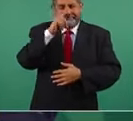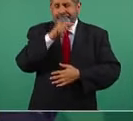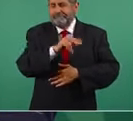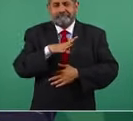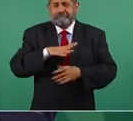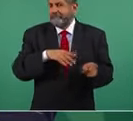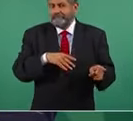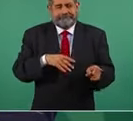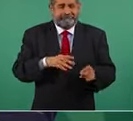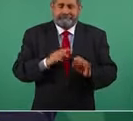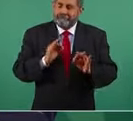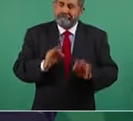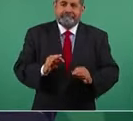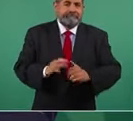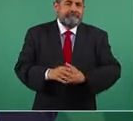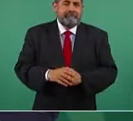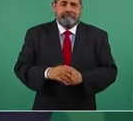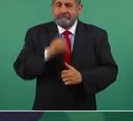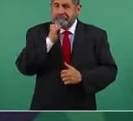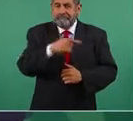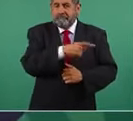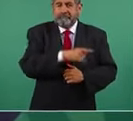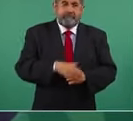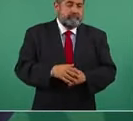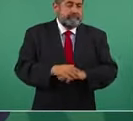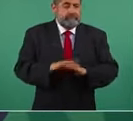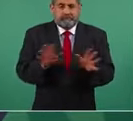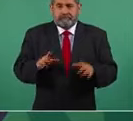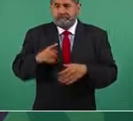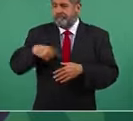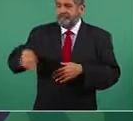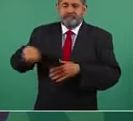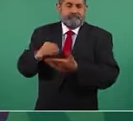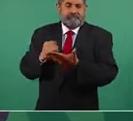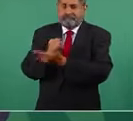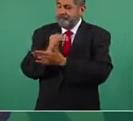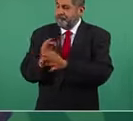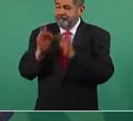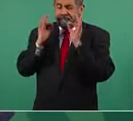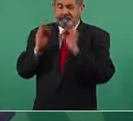mayoría. Y ya están garantizados